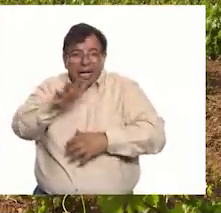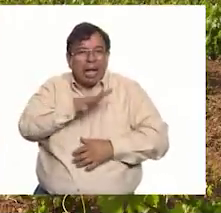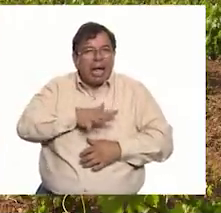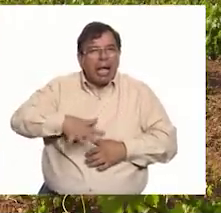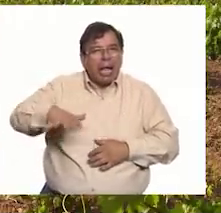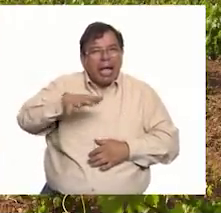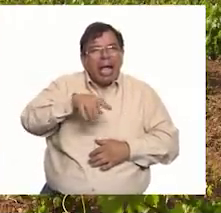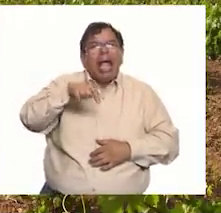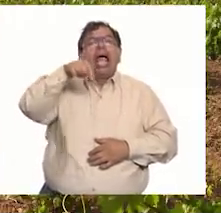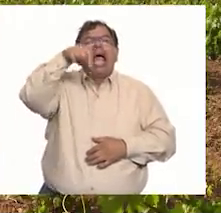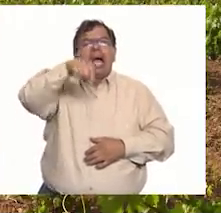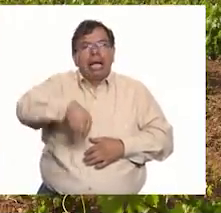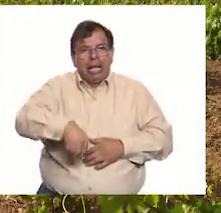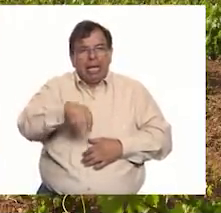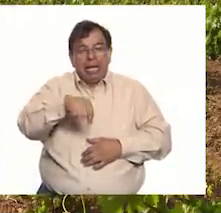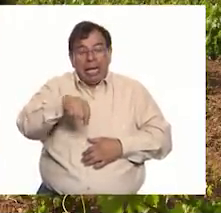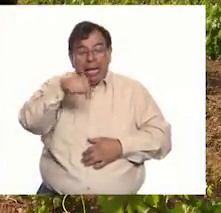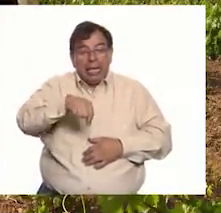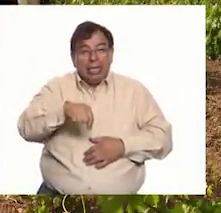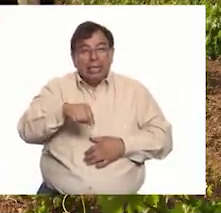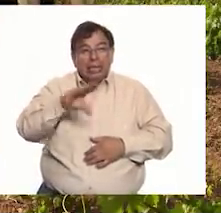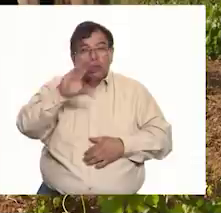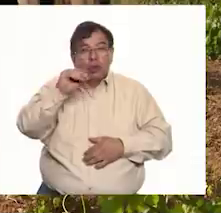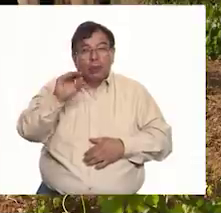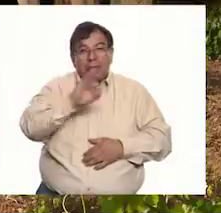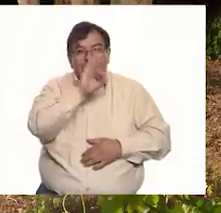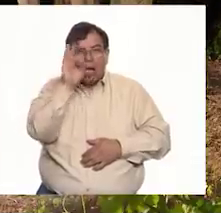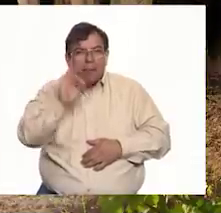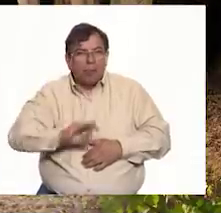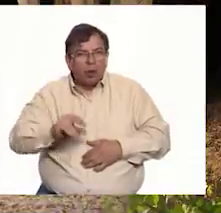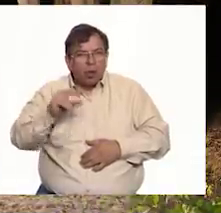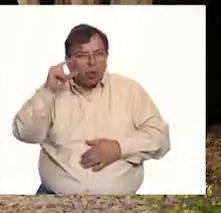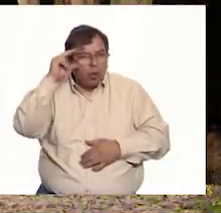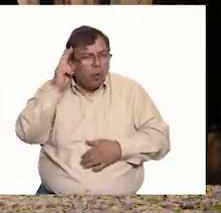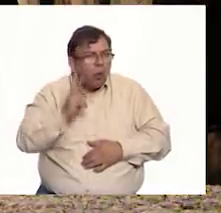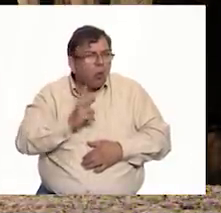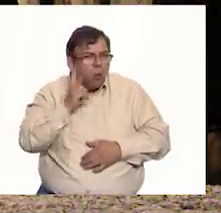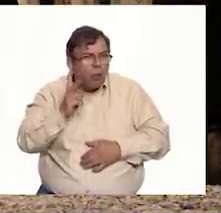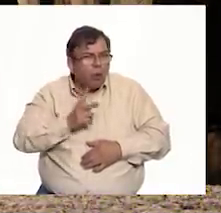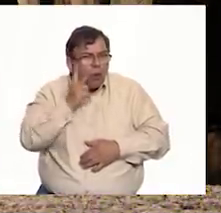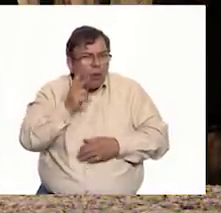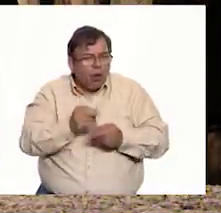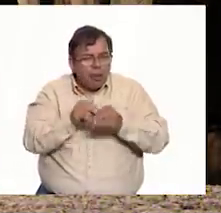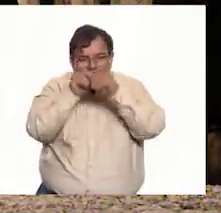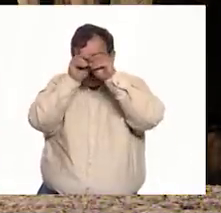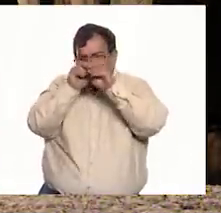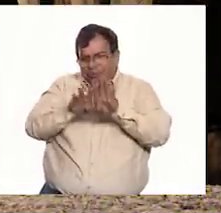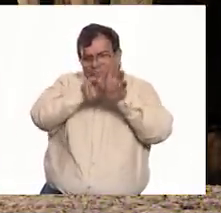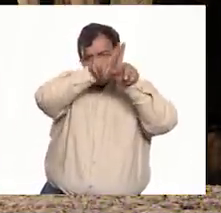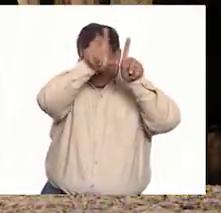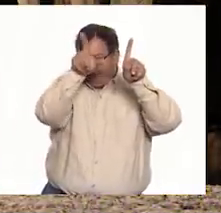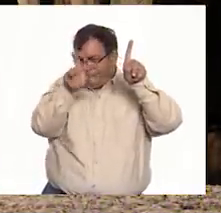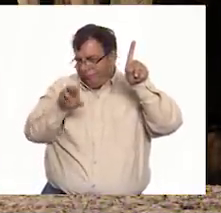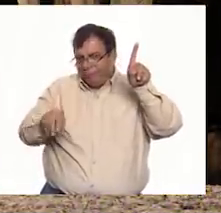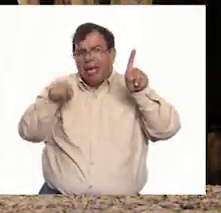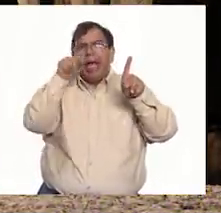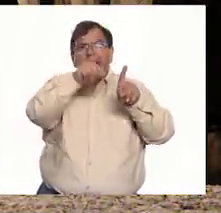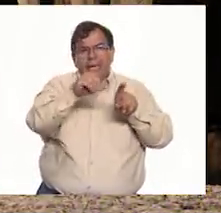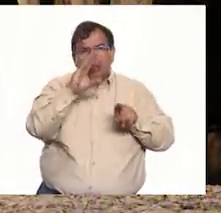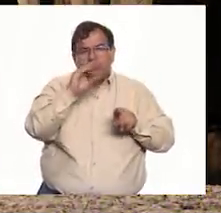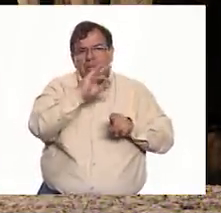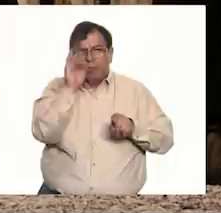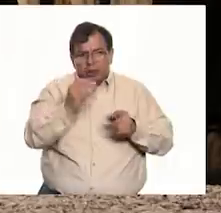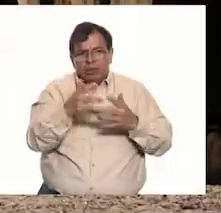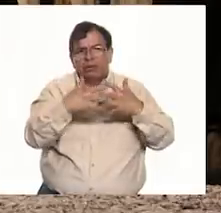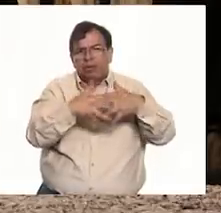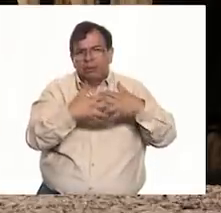aquí se produce el 90% de todo el vino hecho en México. ¿Cómo ves? Muy bien.